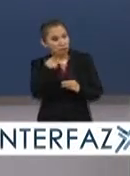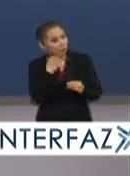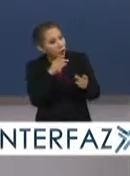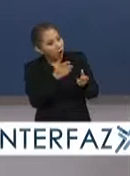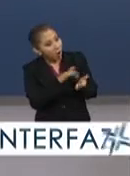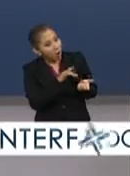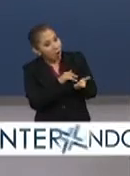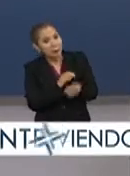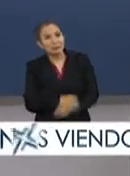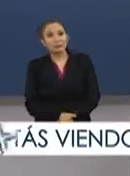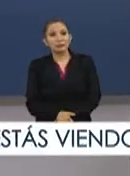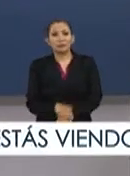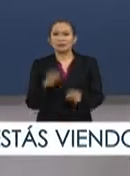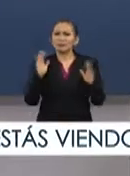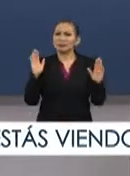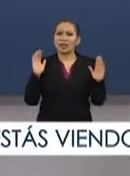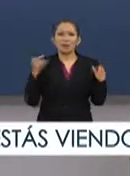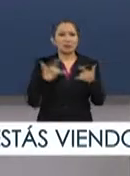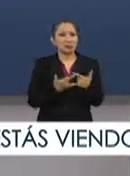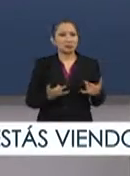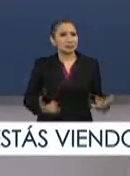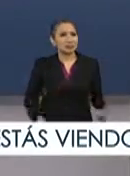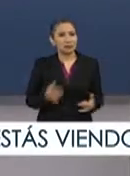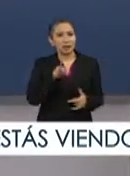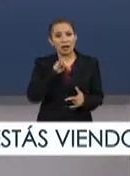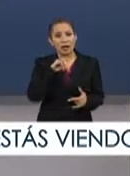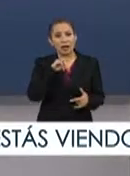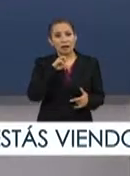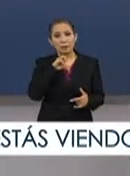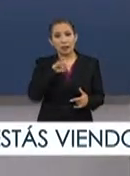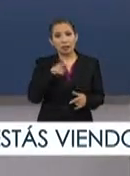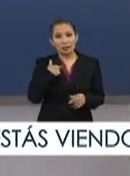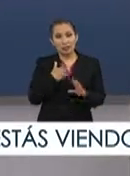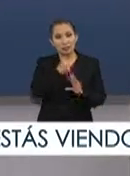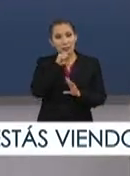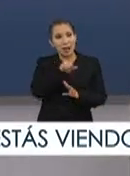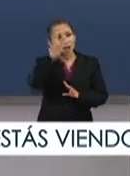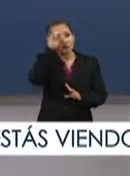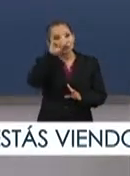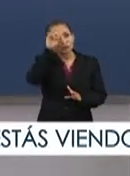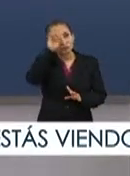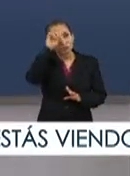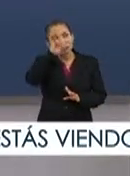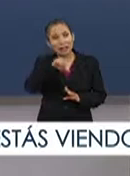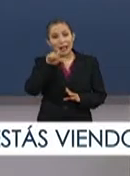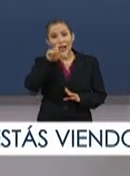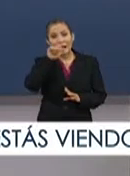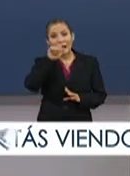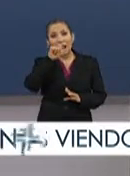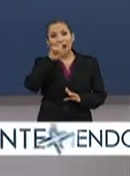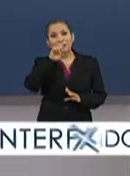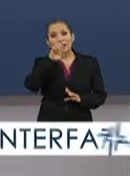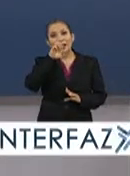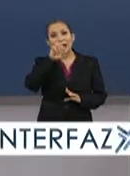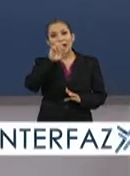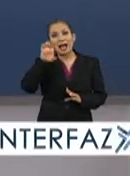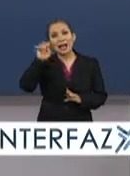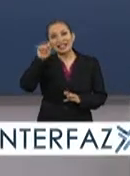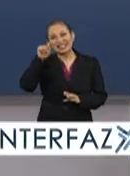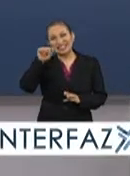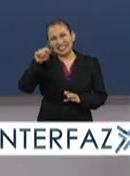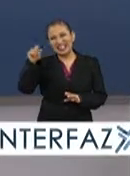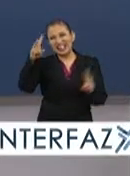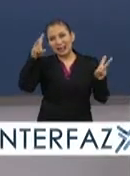cerca, ¿no? Pues qué fantástica historia, Javier. Y además nos vienes a recomendar Ladera de Octavio Paz. Es Ladera que tiene que ver